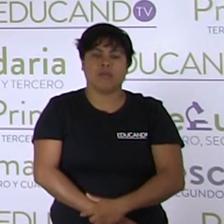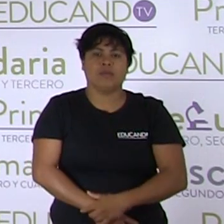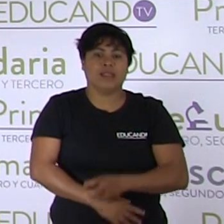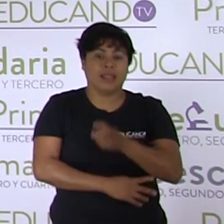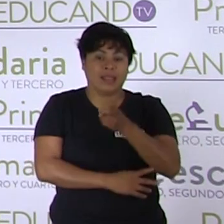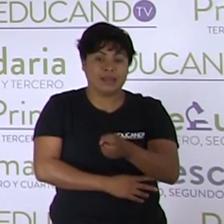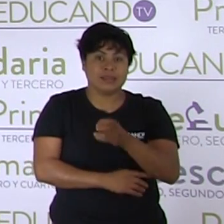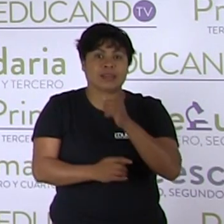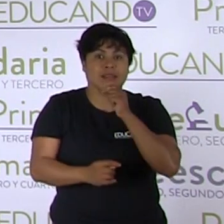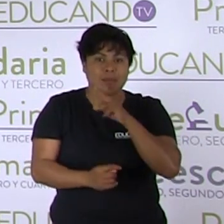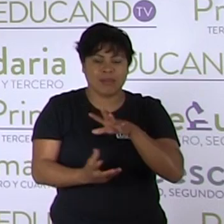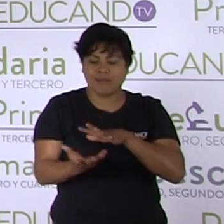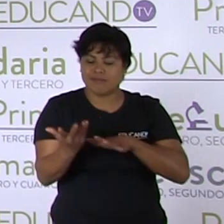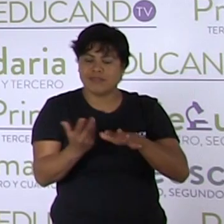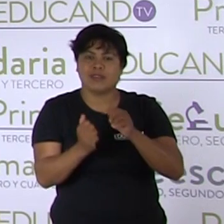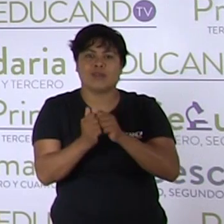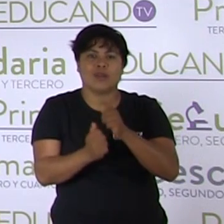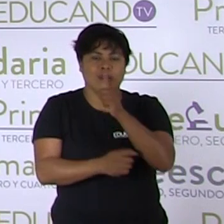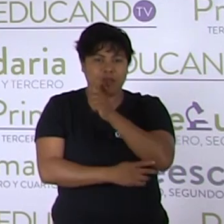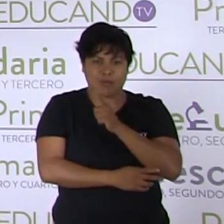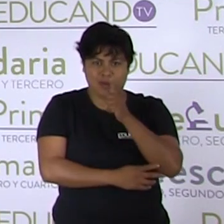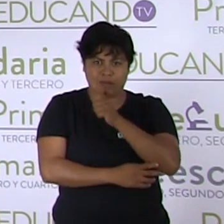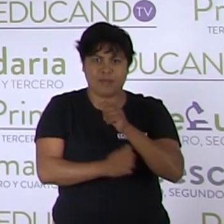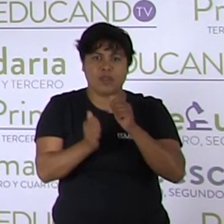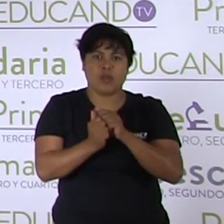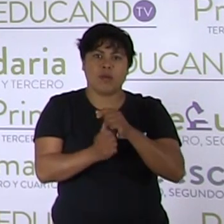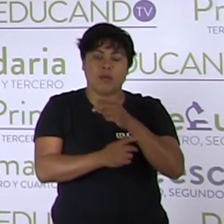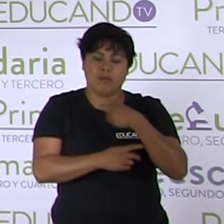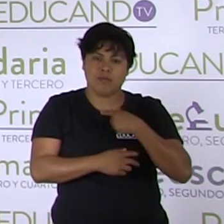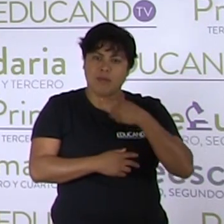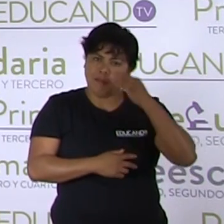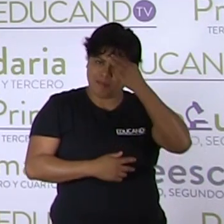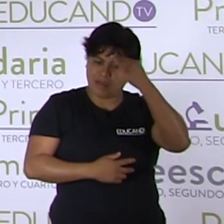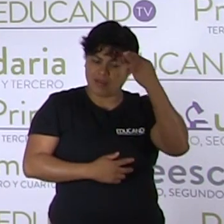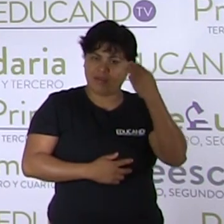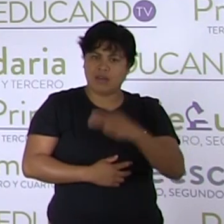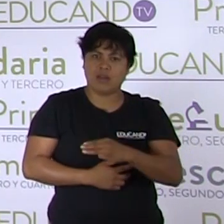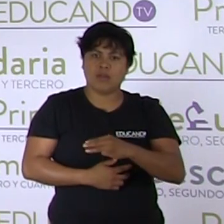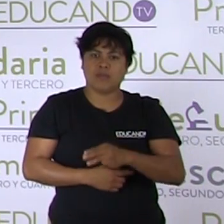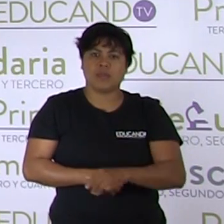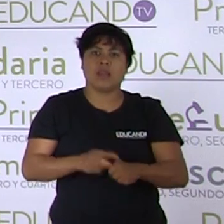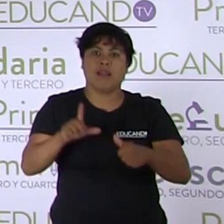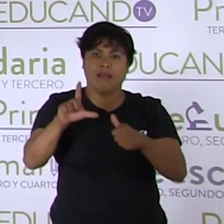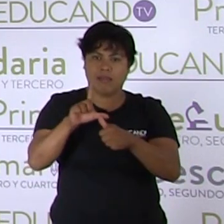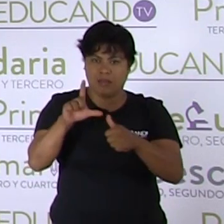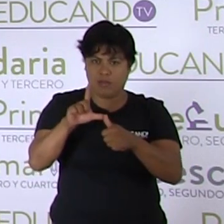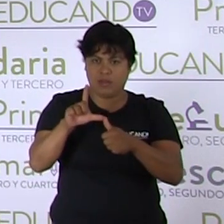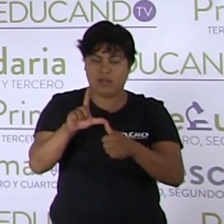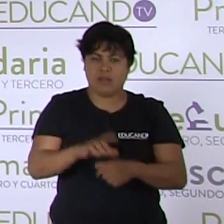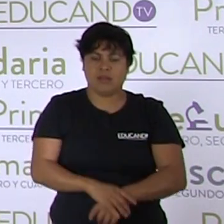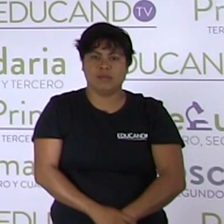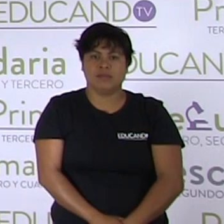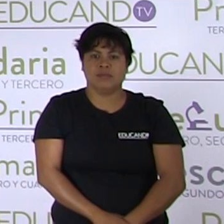en el lenguaje del mexicano, del latinoamericano.